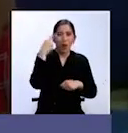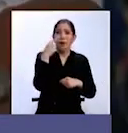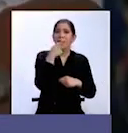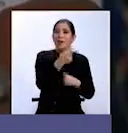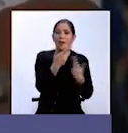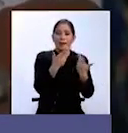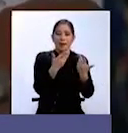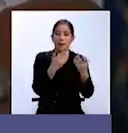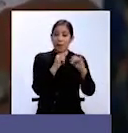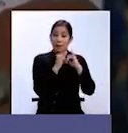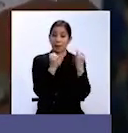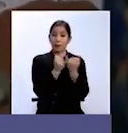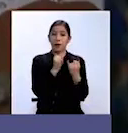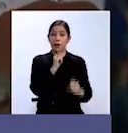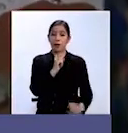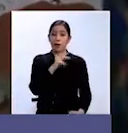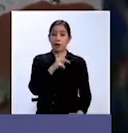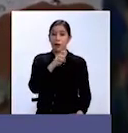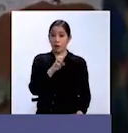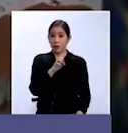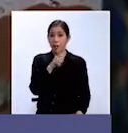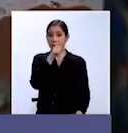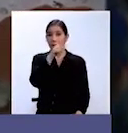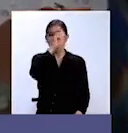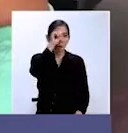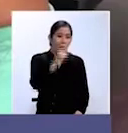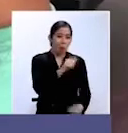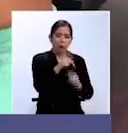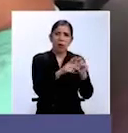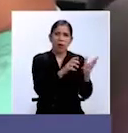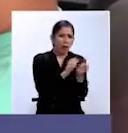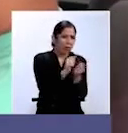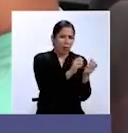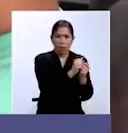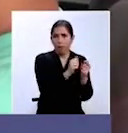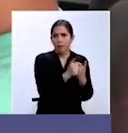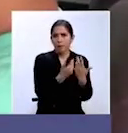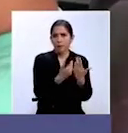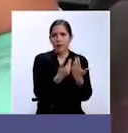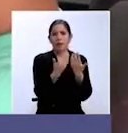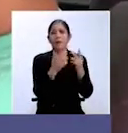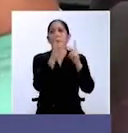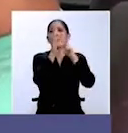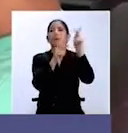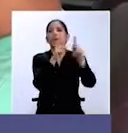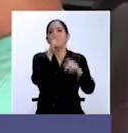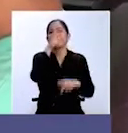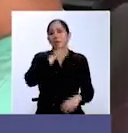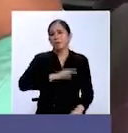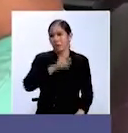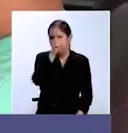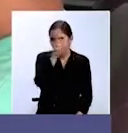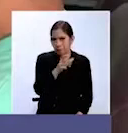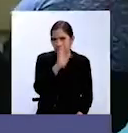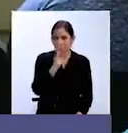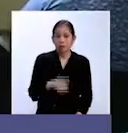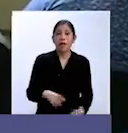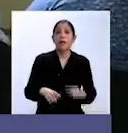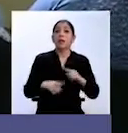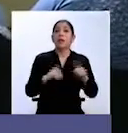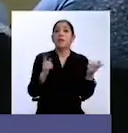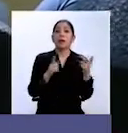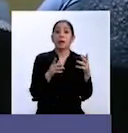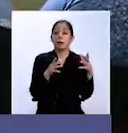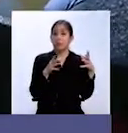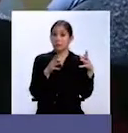funcionarios que poseían intereses personales específicos, más allá de los institucionales, no logró otra cosa que retrasar